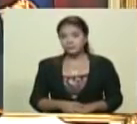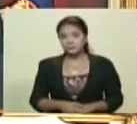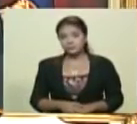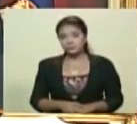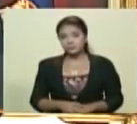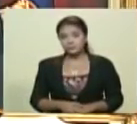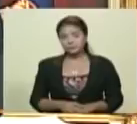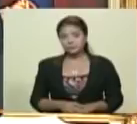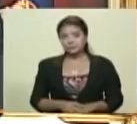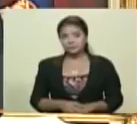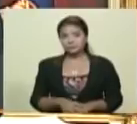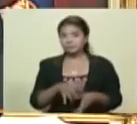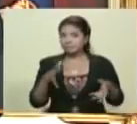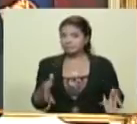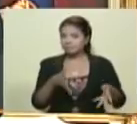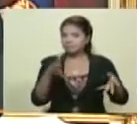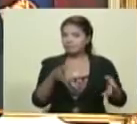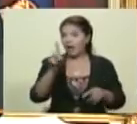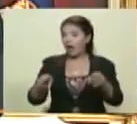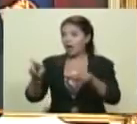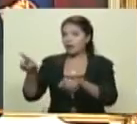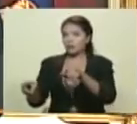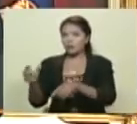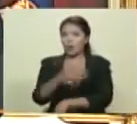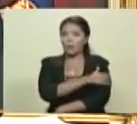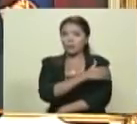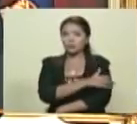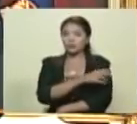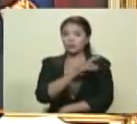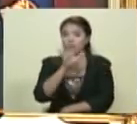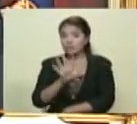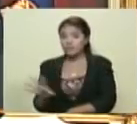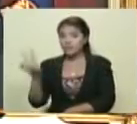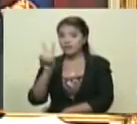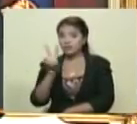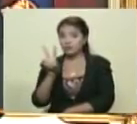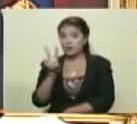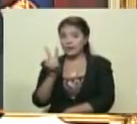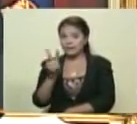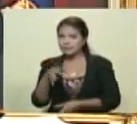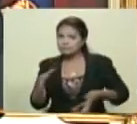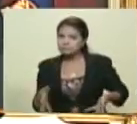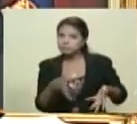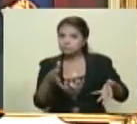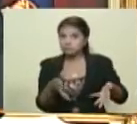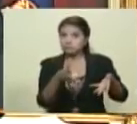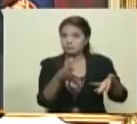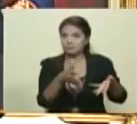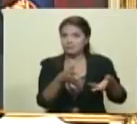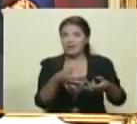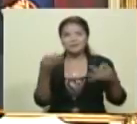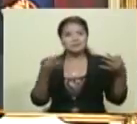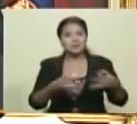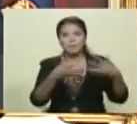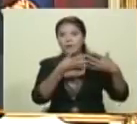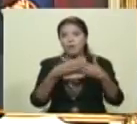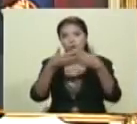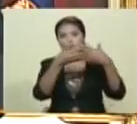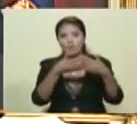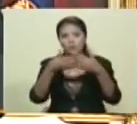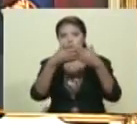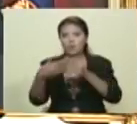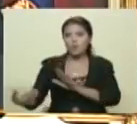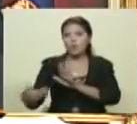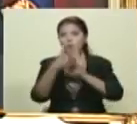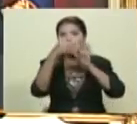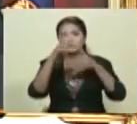Encuentran eco y estímulo en ciertos sectores de la oposición nacional al gobierno. Siempre que los Estados Unidos actuaron contra una